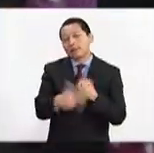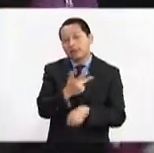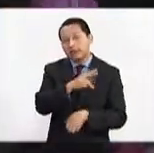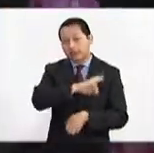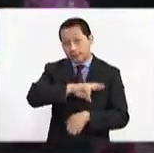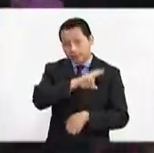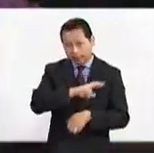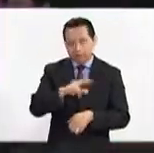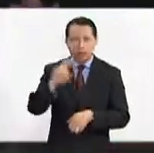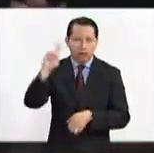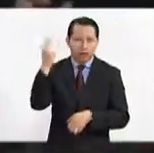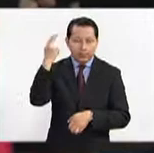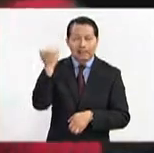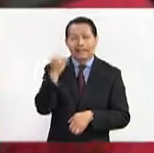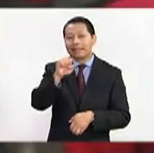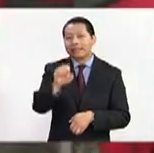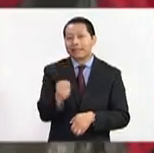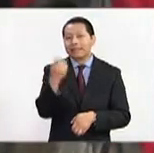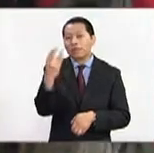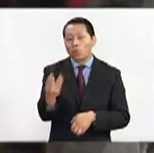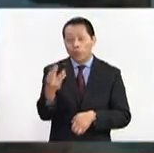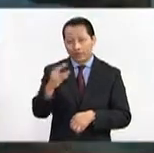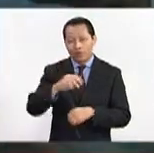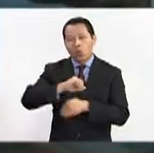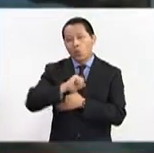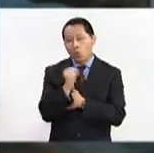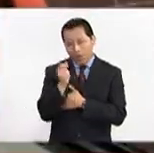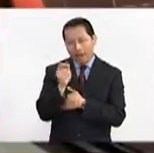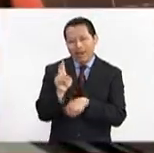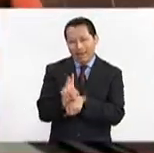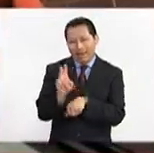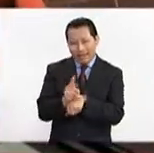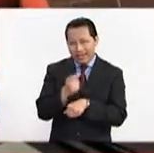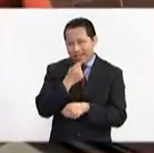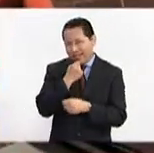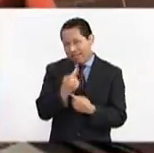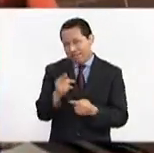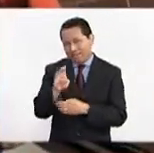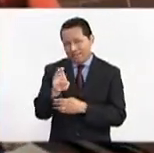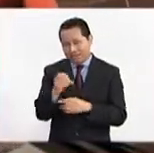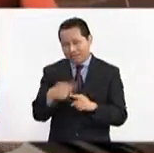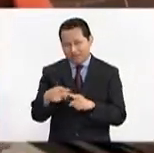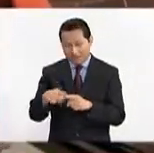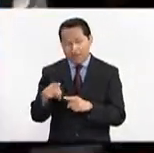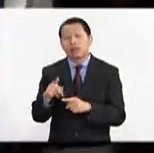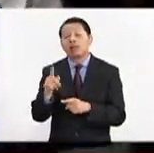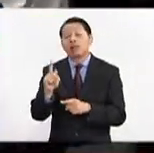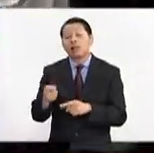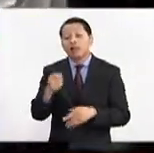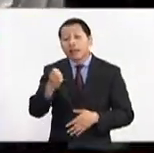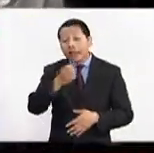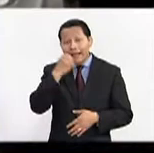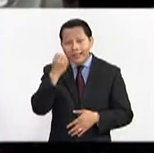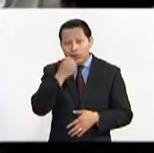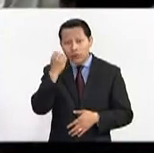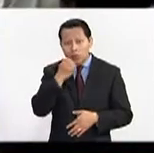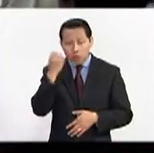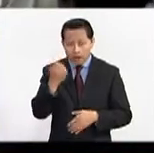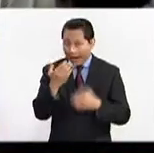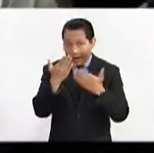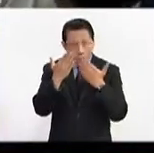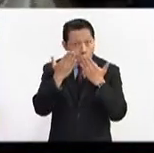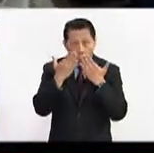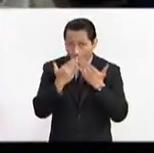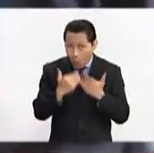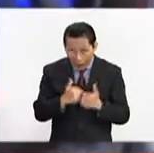educación superior, así como 64 guarderías. La SEP ratificó que escuela que no tenga el